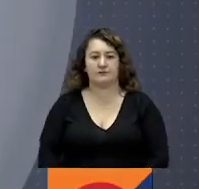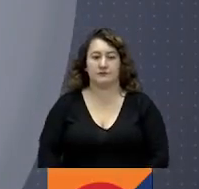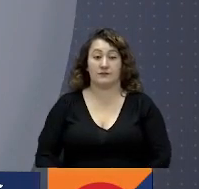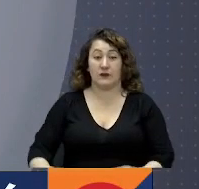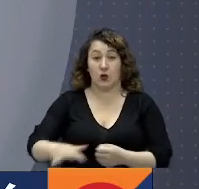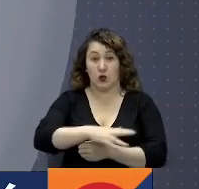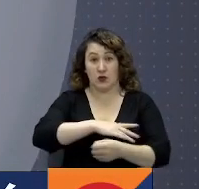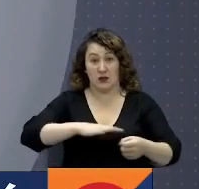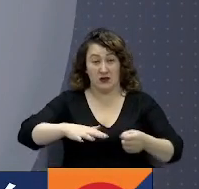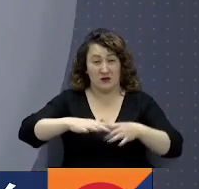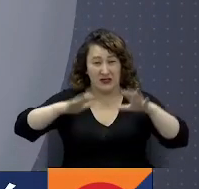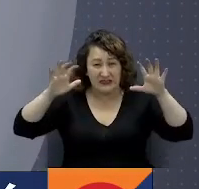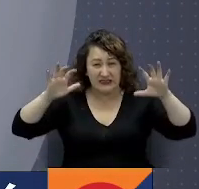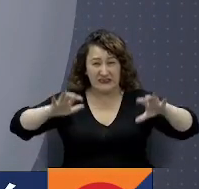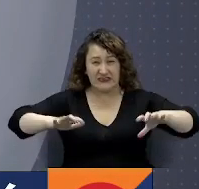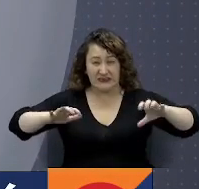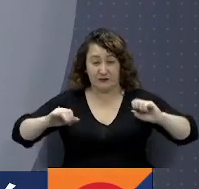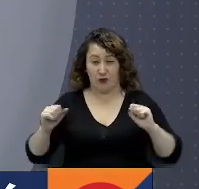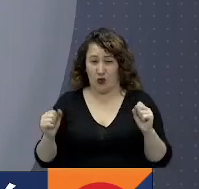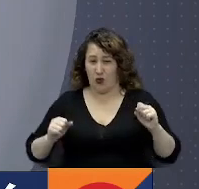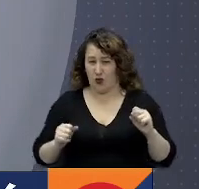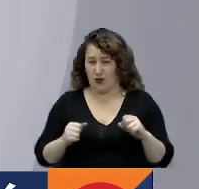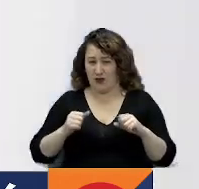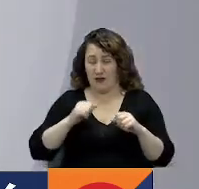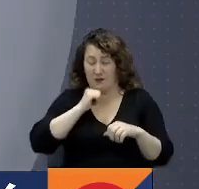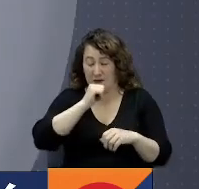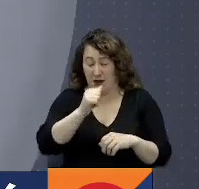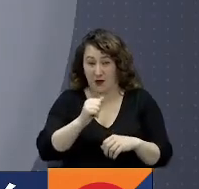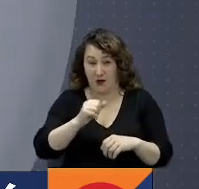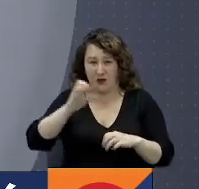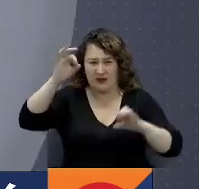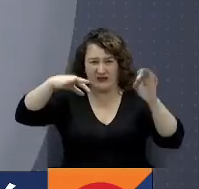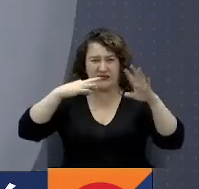llueve, en Bogotá no escampa. Granizadas en el norte de Bogotá.